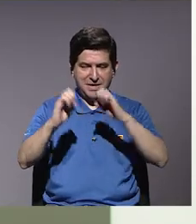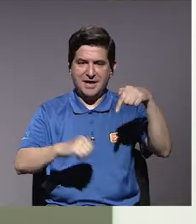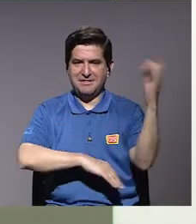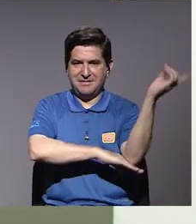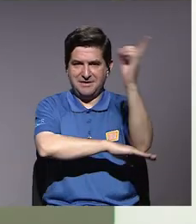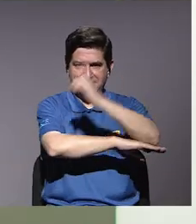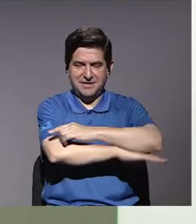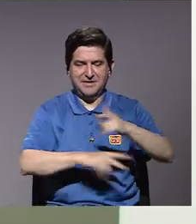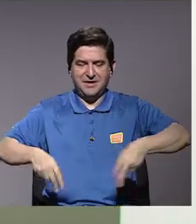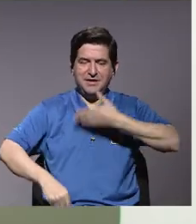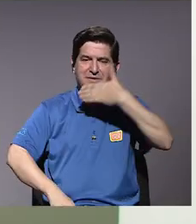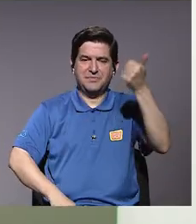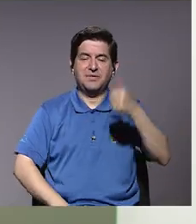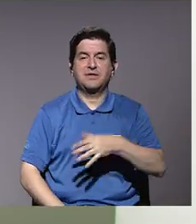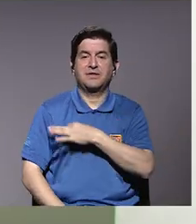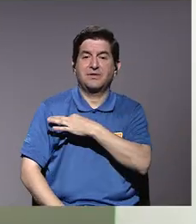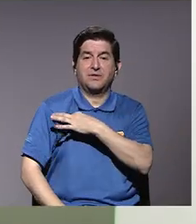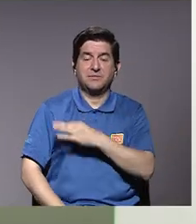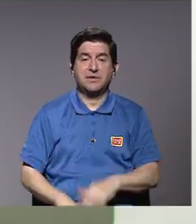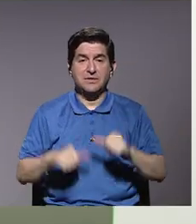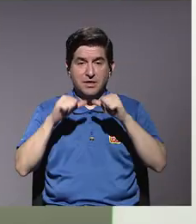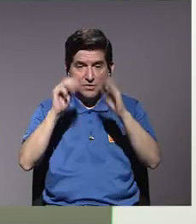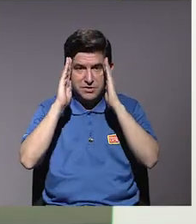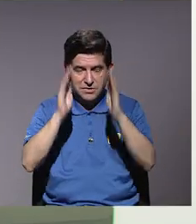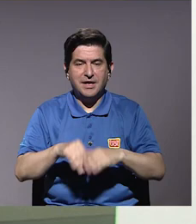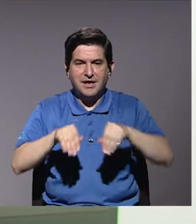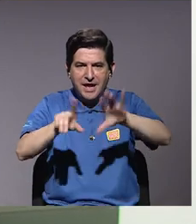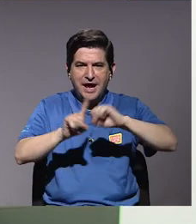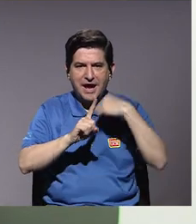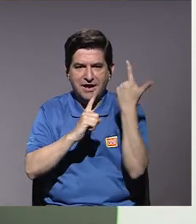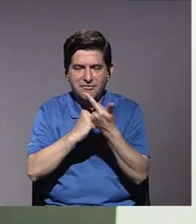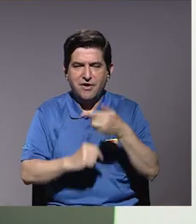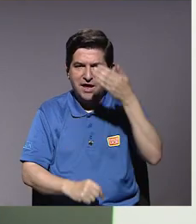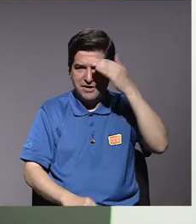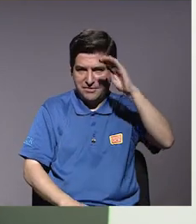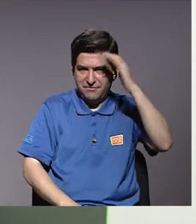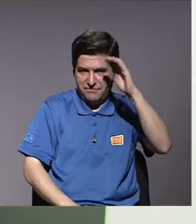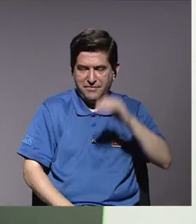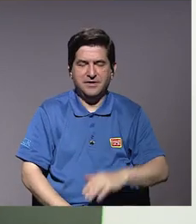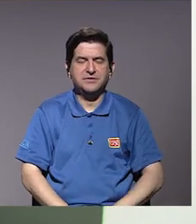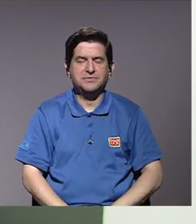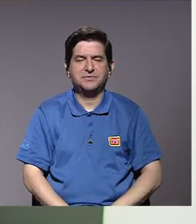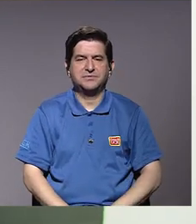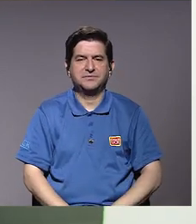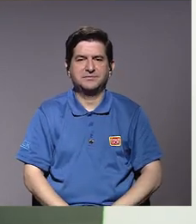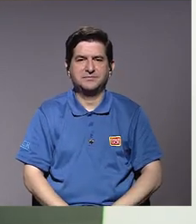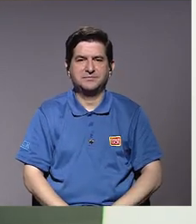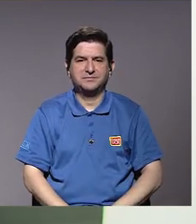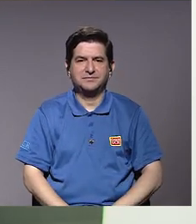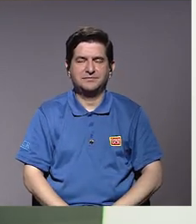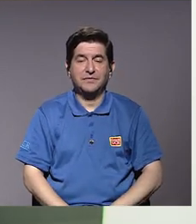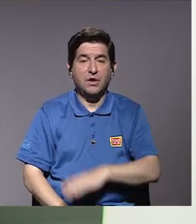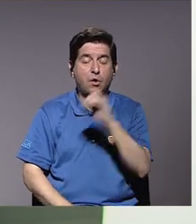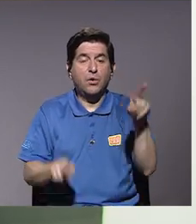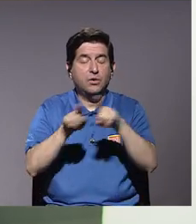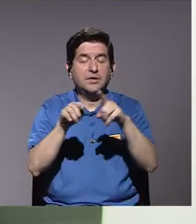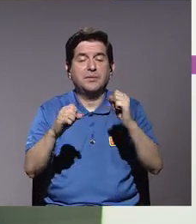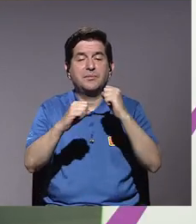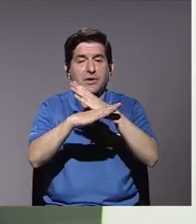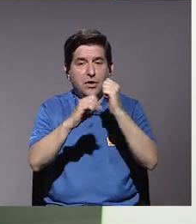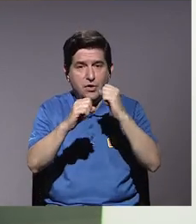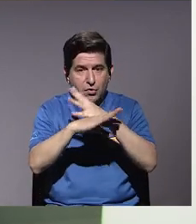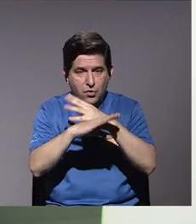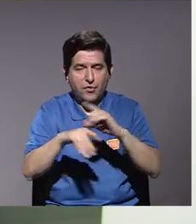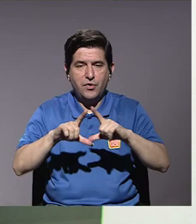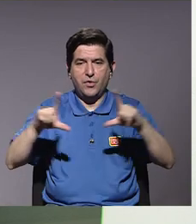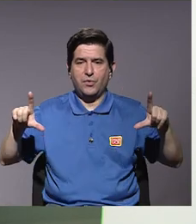Aquí terminamos la entrevista del día de hoy en Vivir Mejor. Los invito a que nos sigan en nuestras redes sociales. El Facebook es Vivir Mejor Canal UCR.